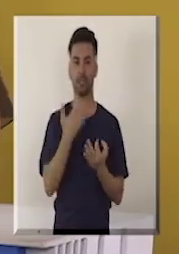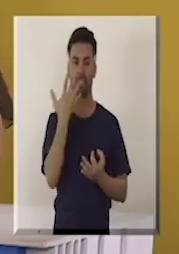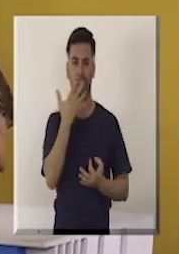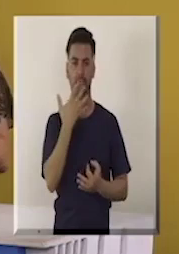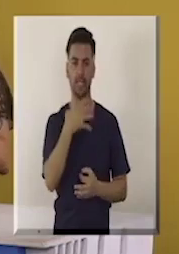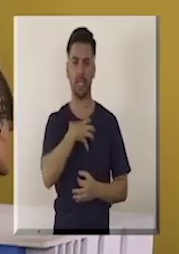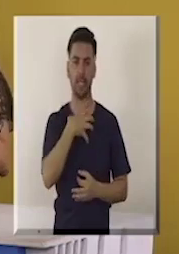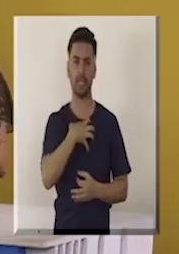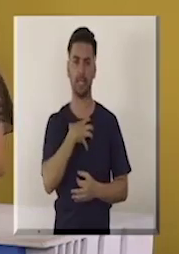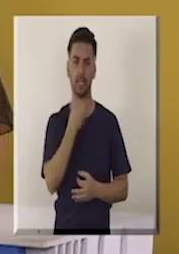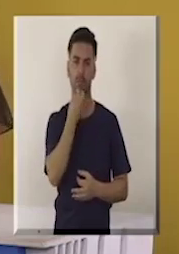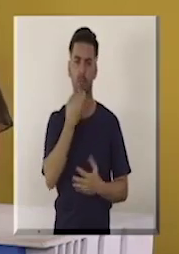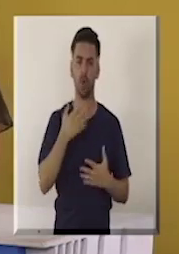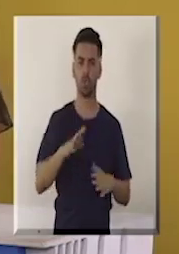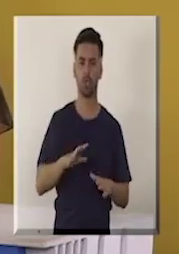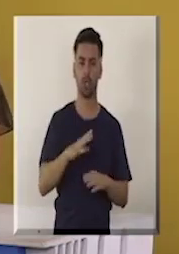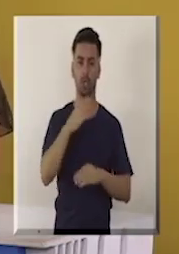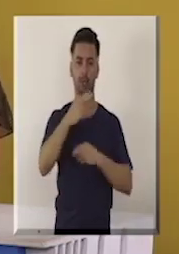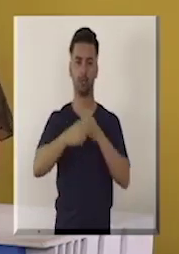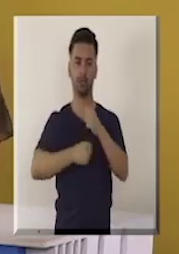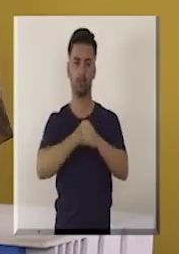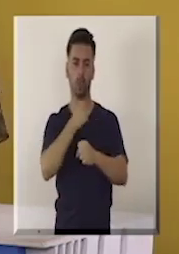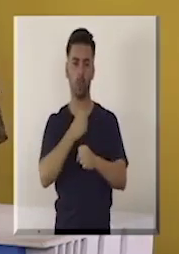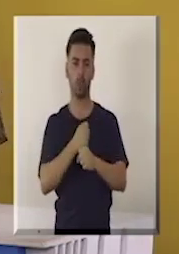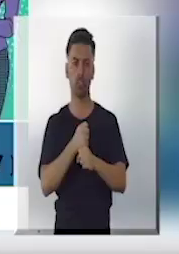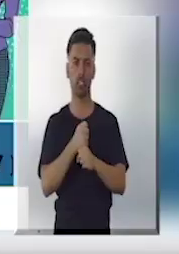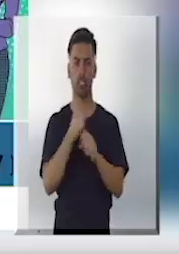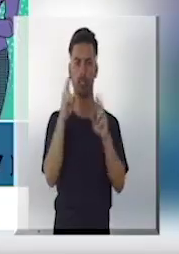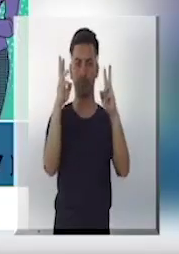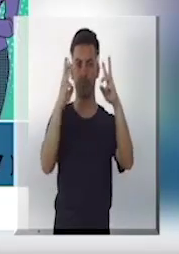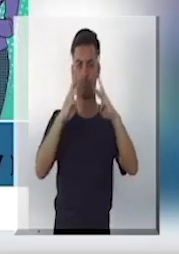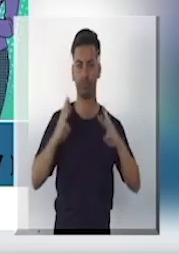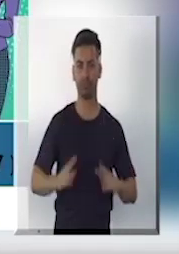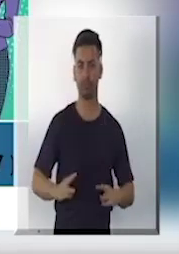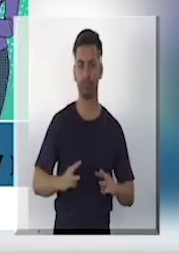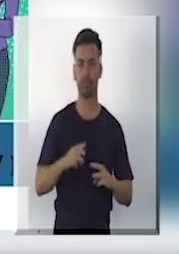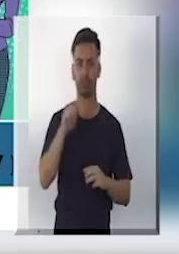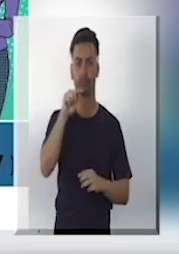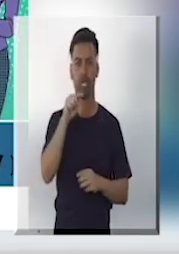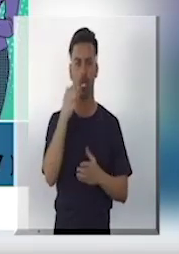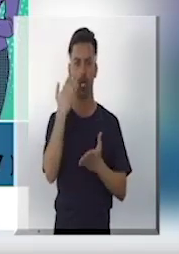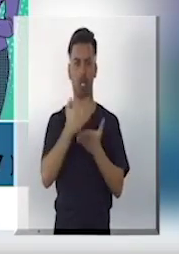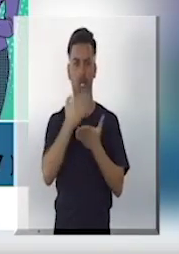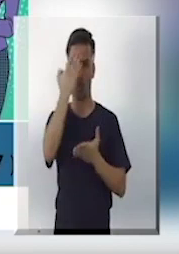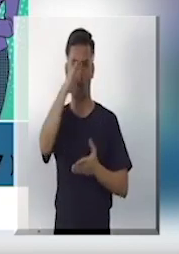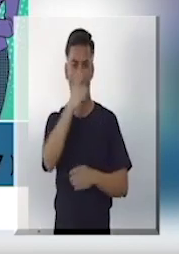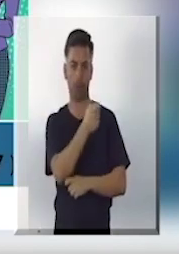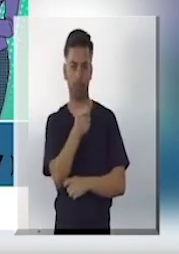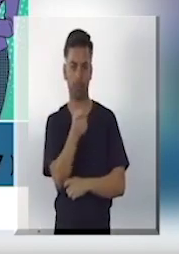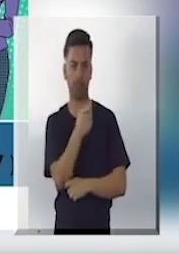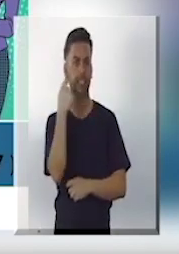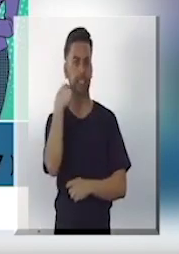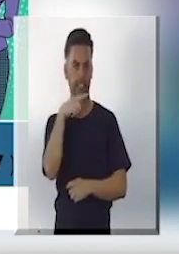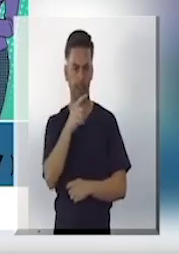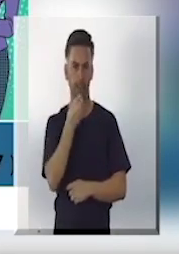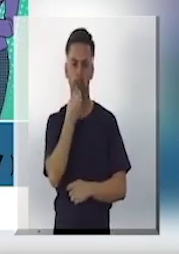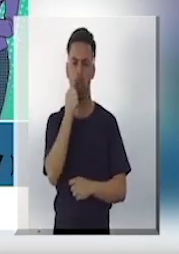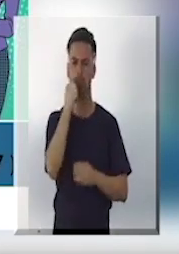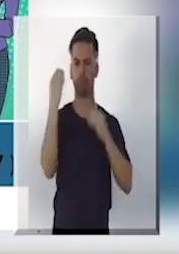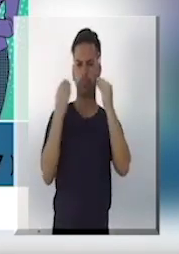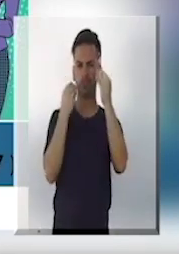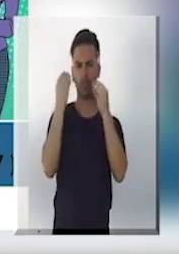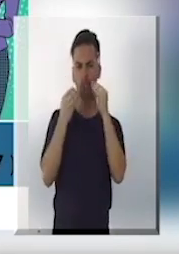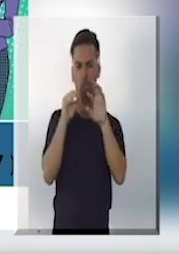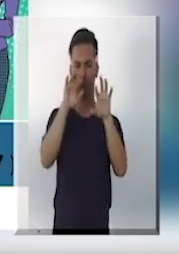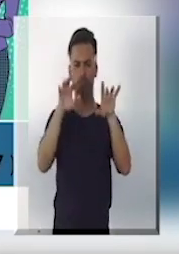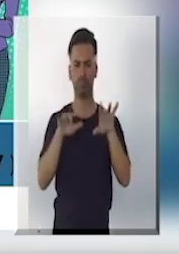la posibilidad de utilizar el portal QEduca también puede consultarlo por dudas o